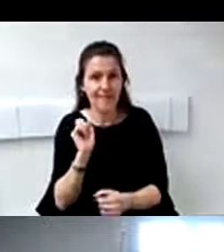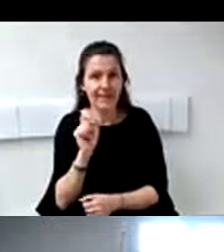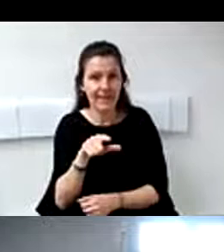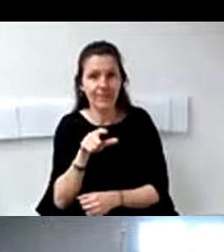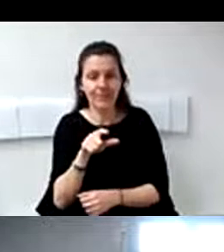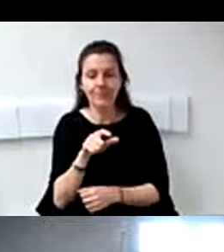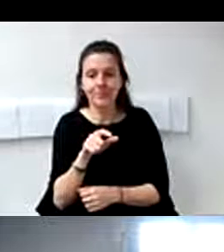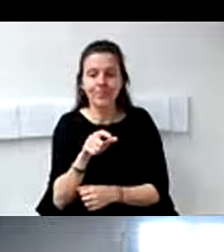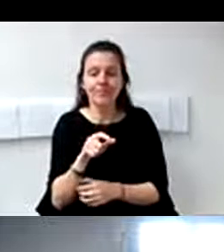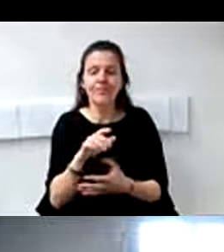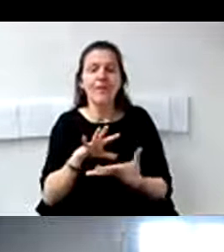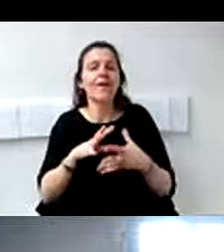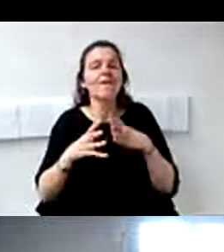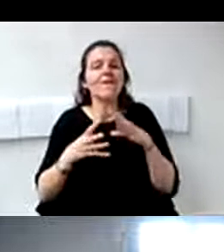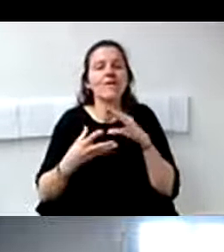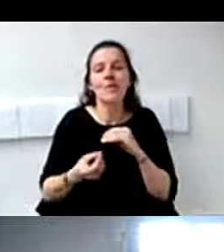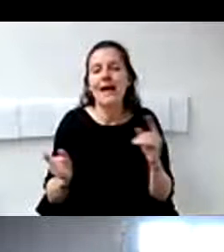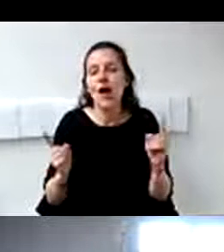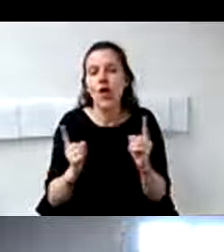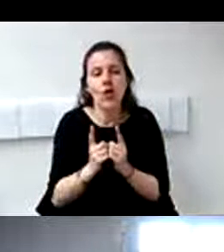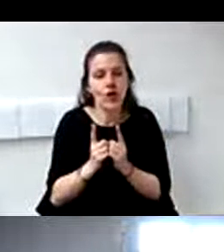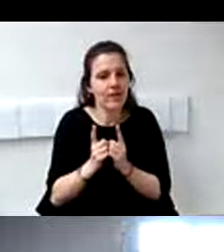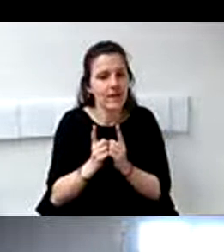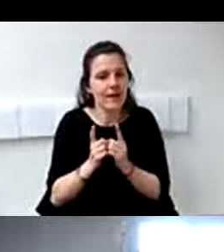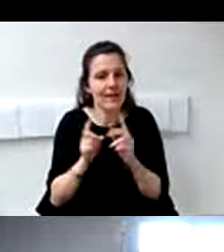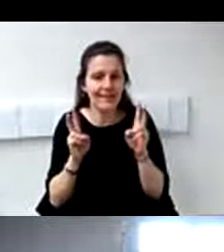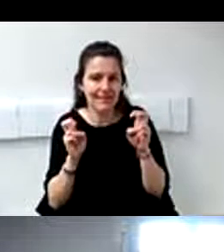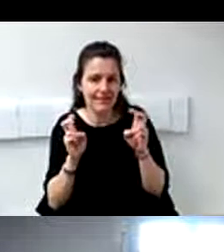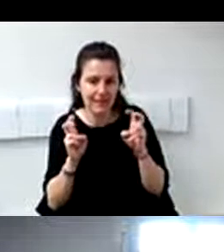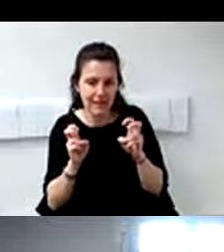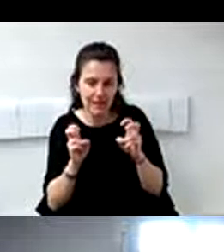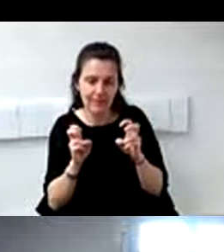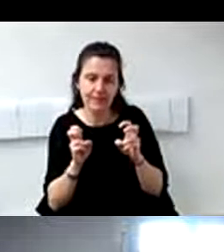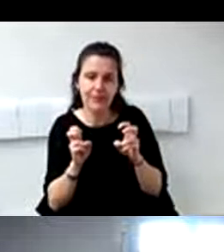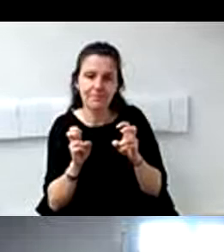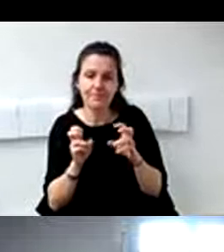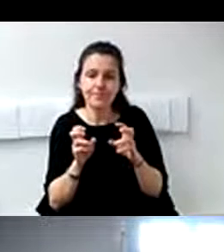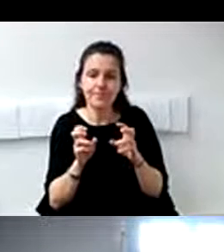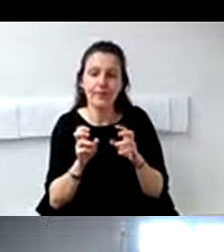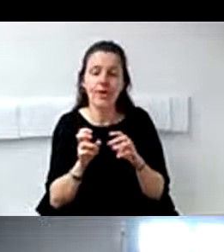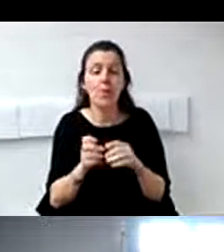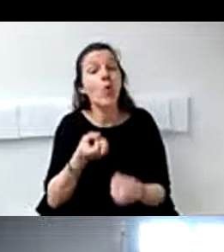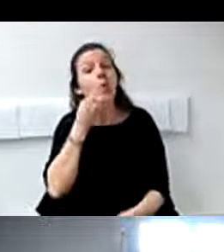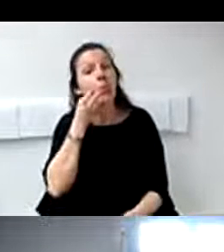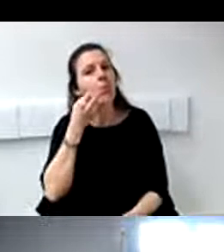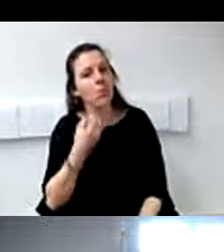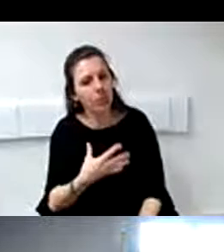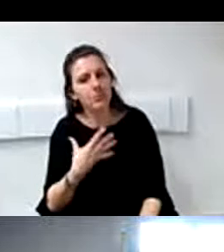una cierta sistematización de las cosas que mandaron en la tarea de observación. Muy bien la tarea de